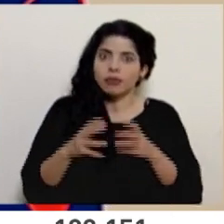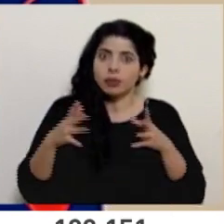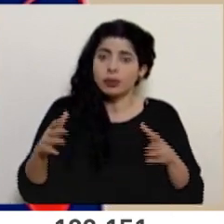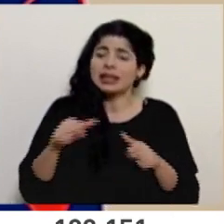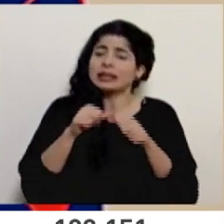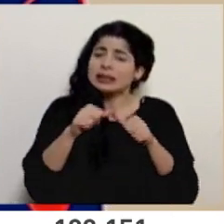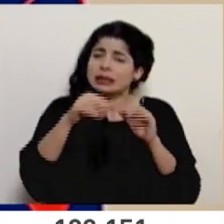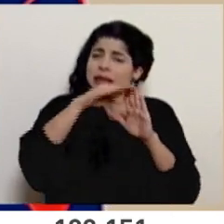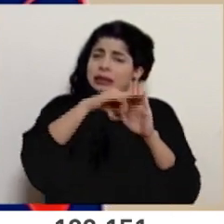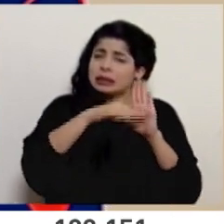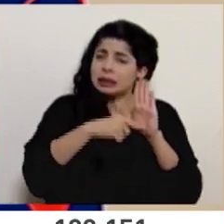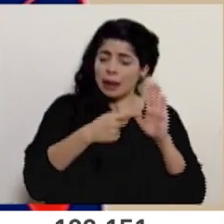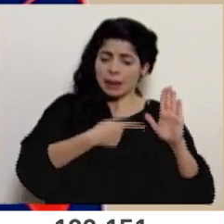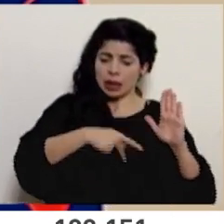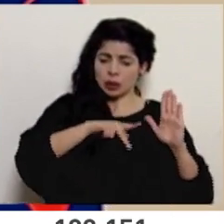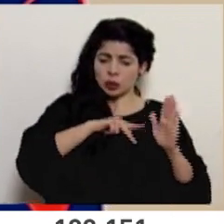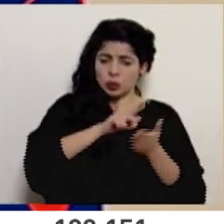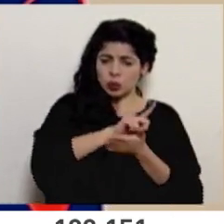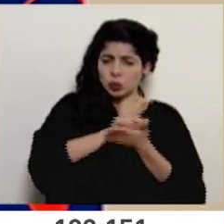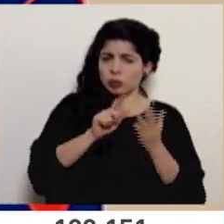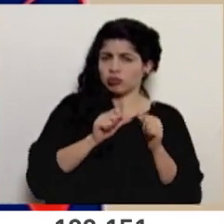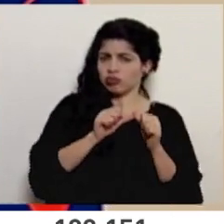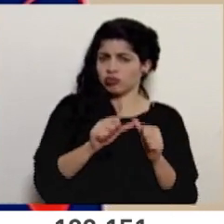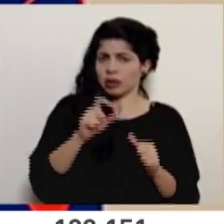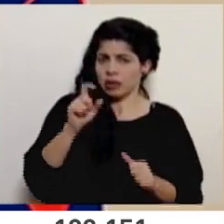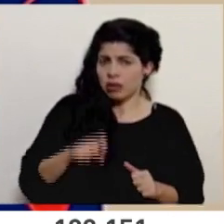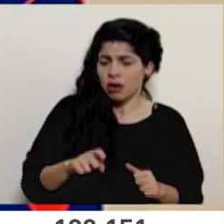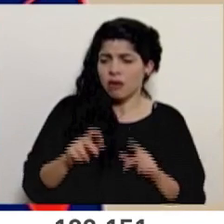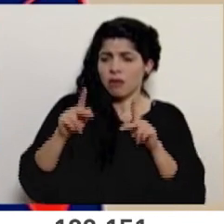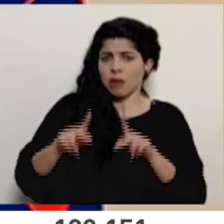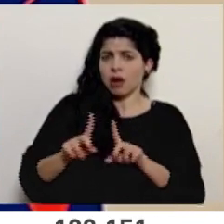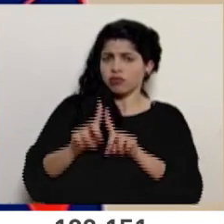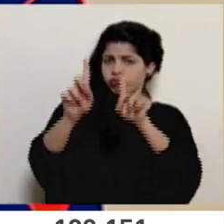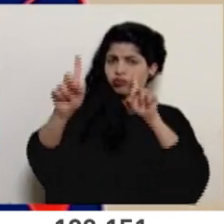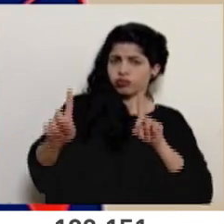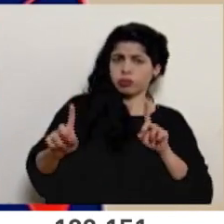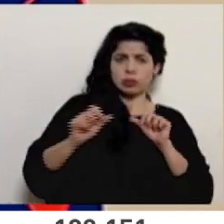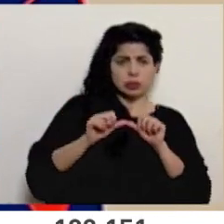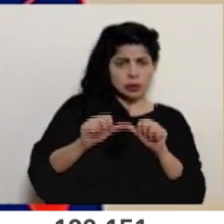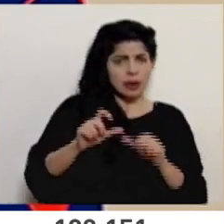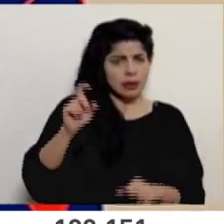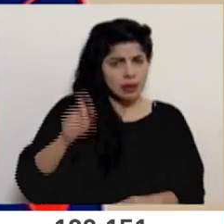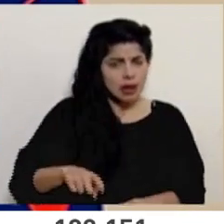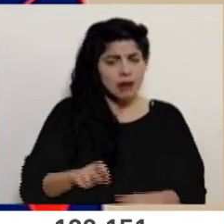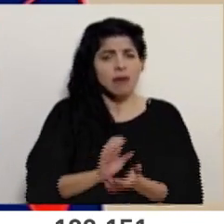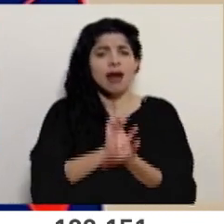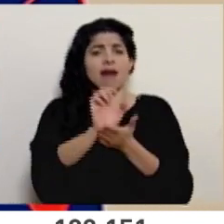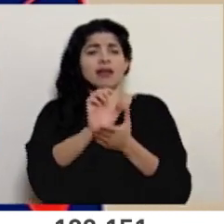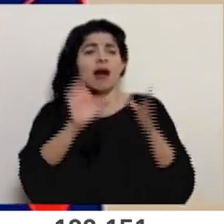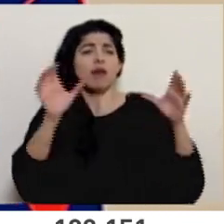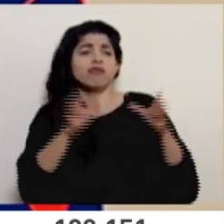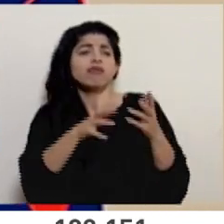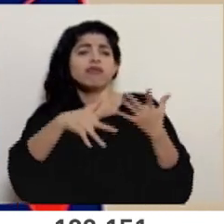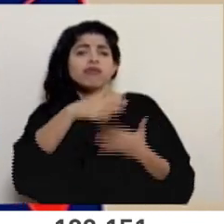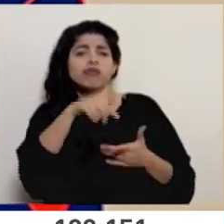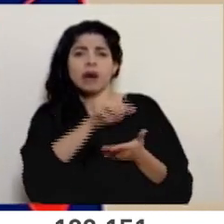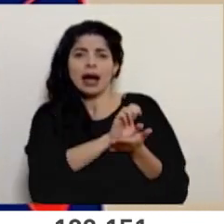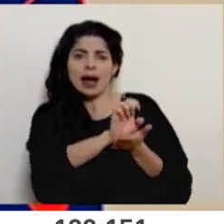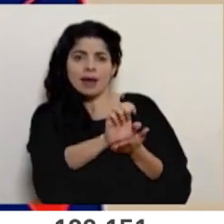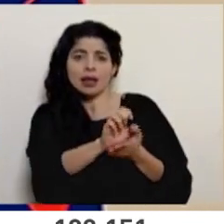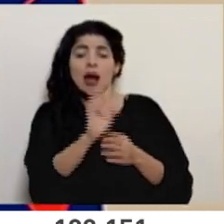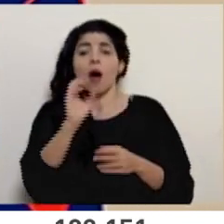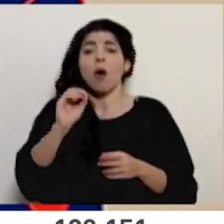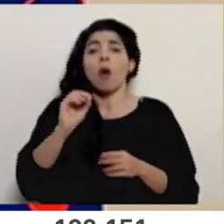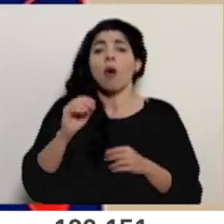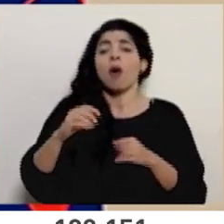seguridad personal, de higiene personal, de distanciamiento físico, de evitar aglomeraciones, de evitar